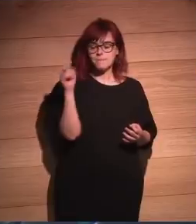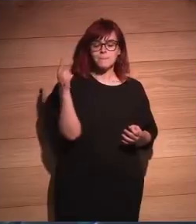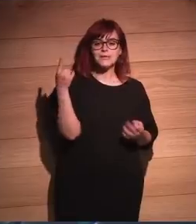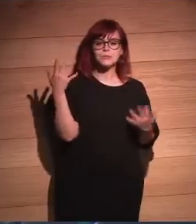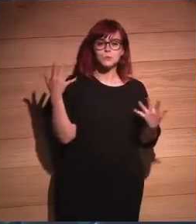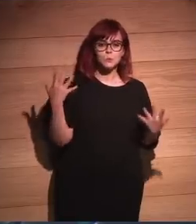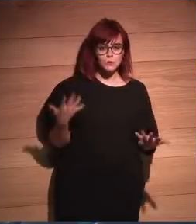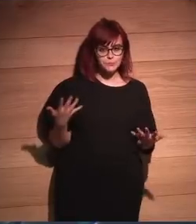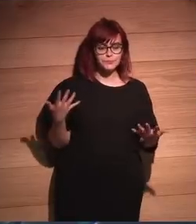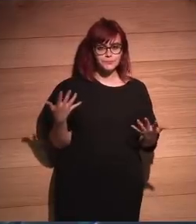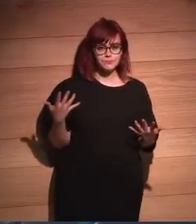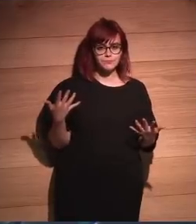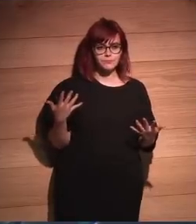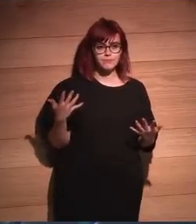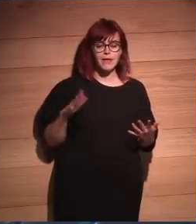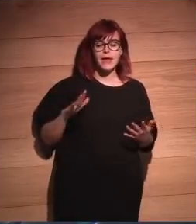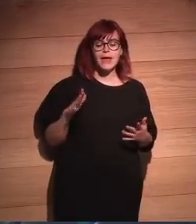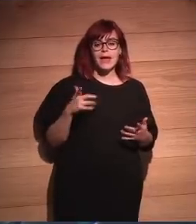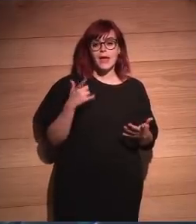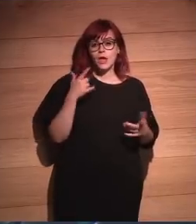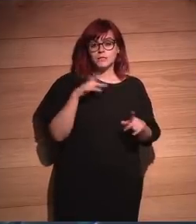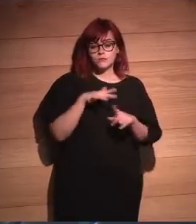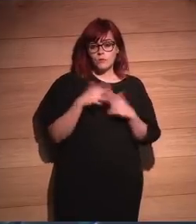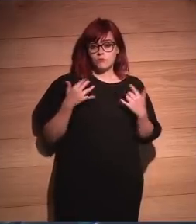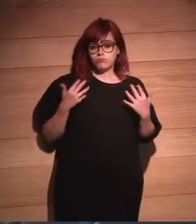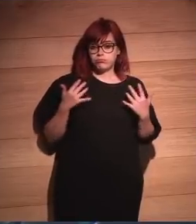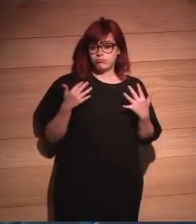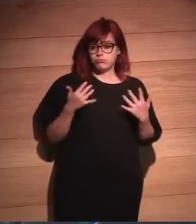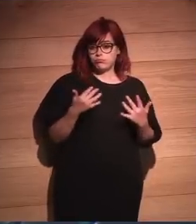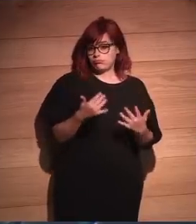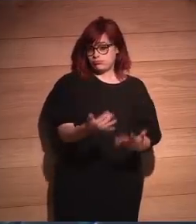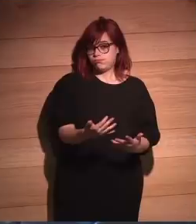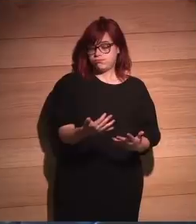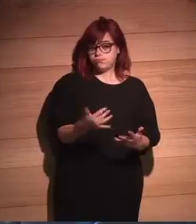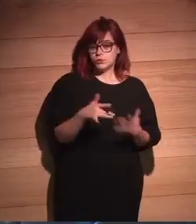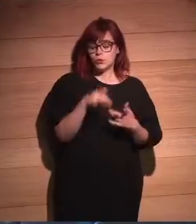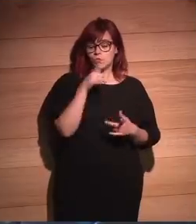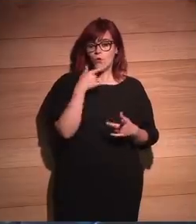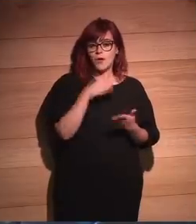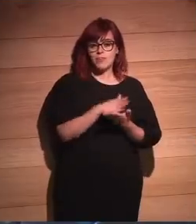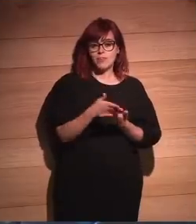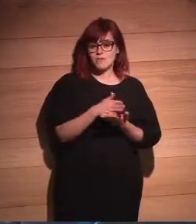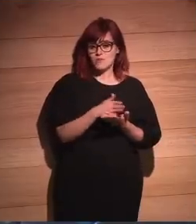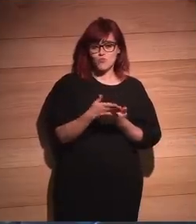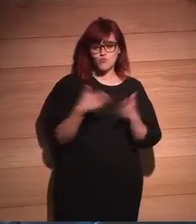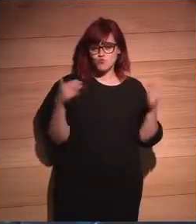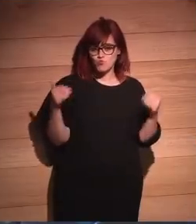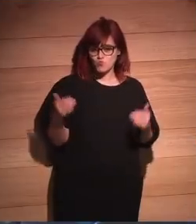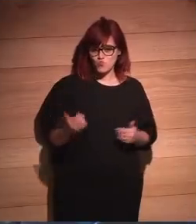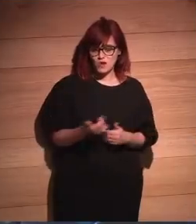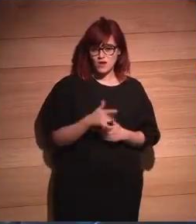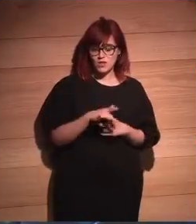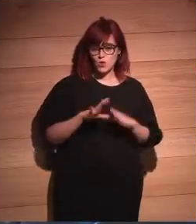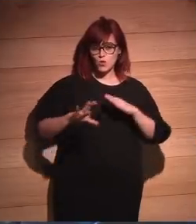es el efecto acelerado que se está produciendo de desintermediación